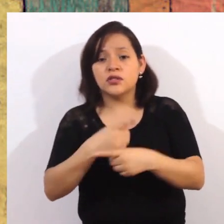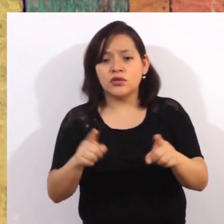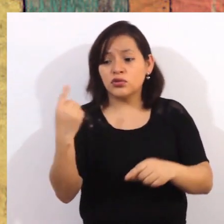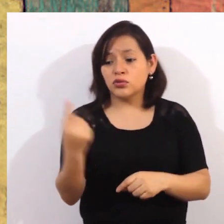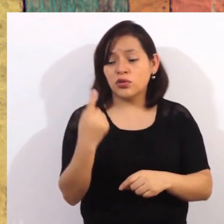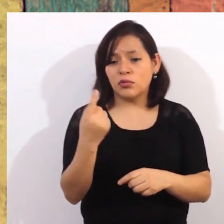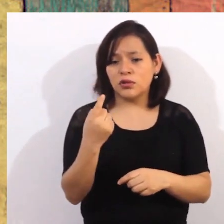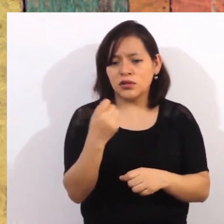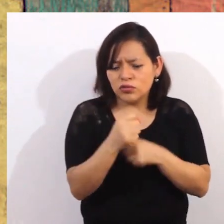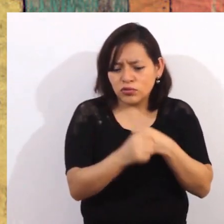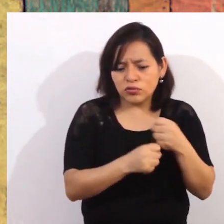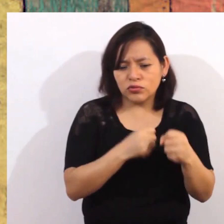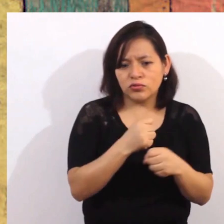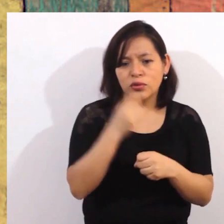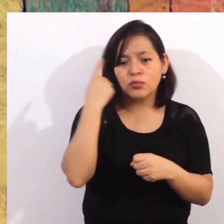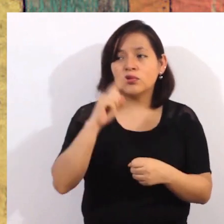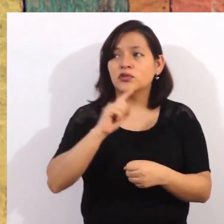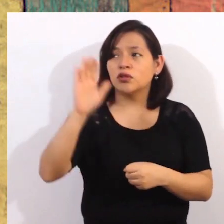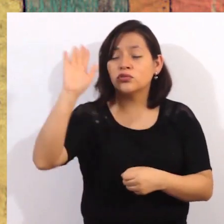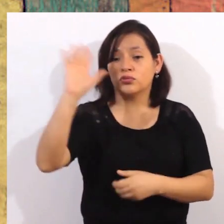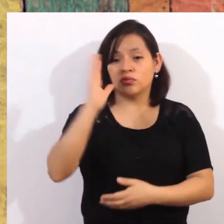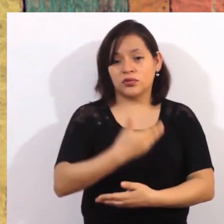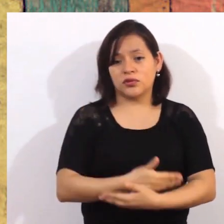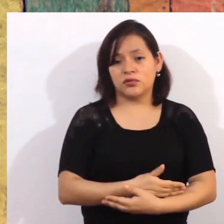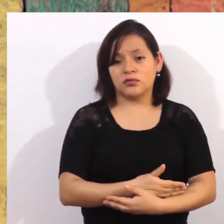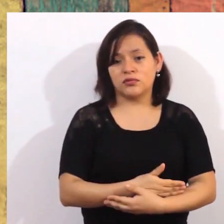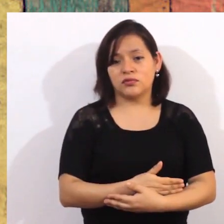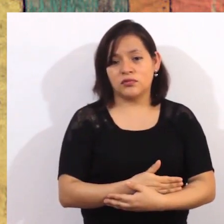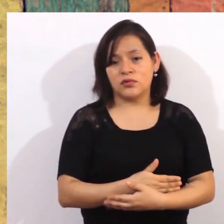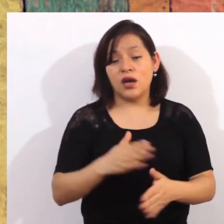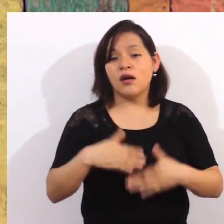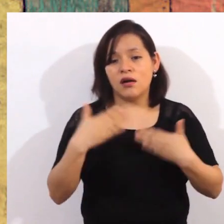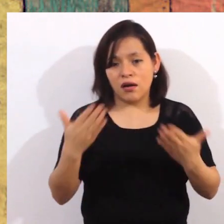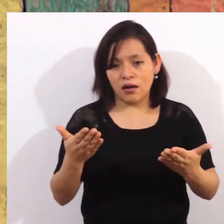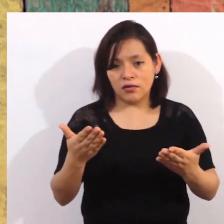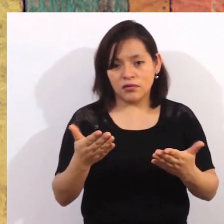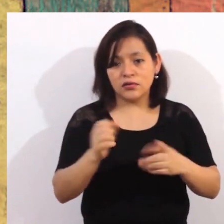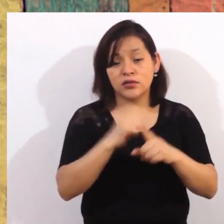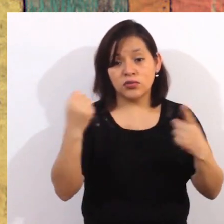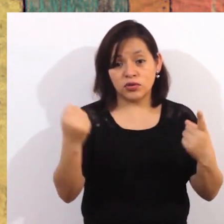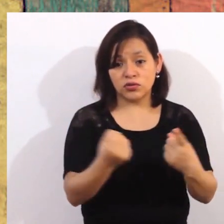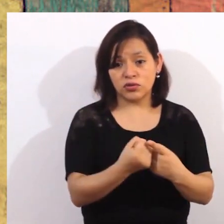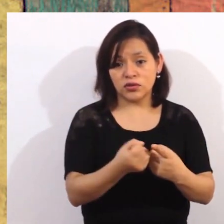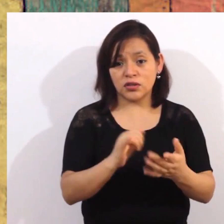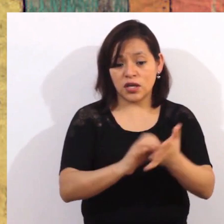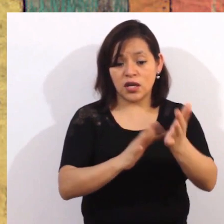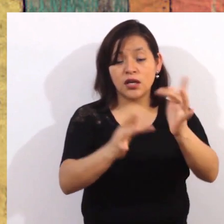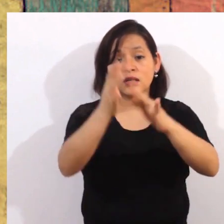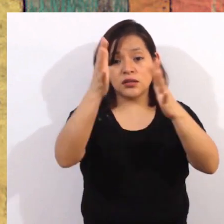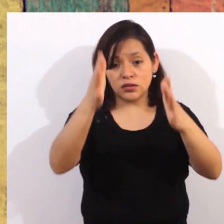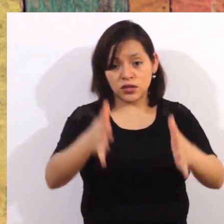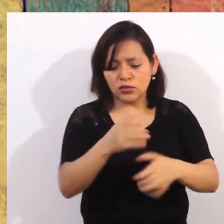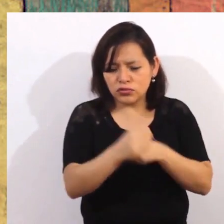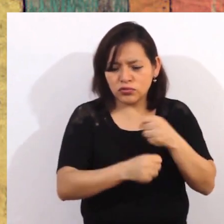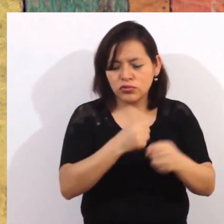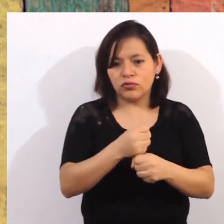decisiones en nuestras vidas. Pero hay situaciones donde el Hijo de Dios, sufre simplemente por ser Hijo de